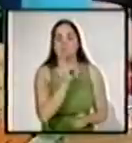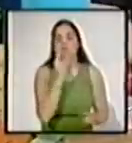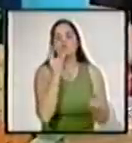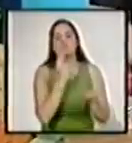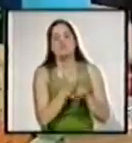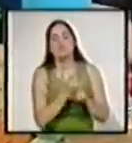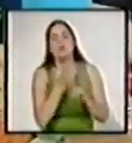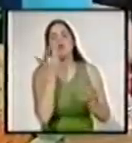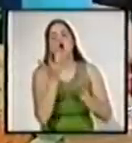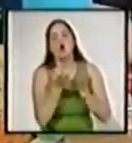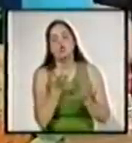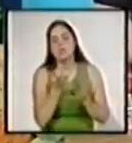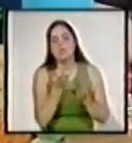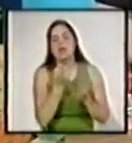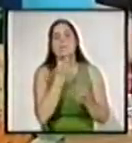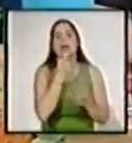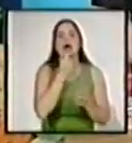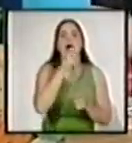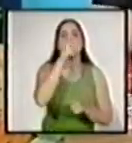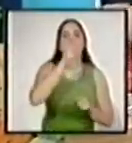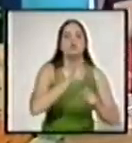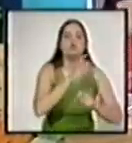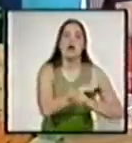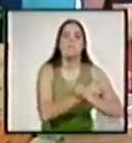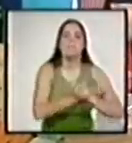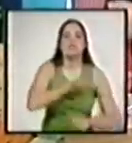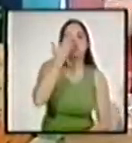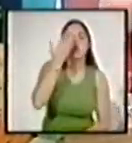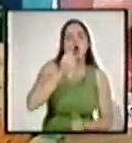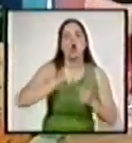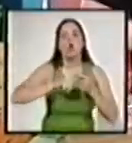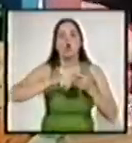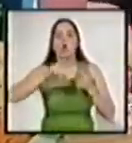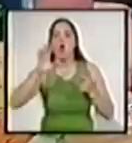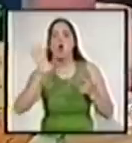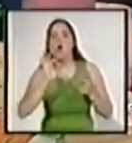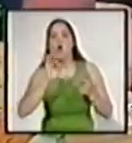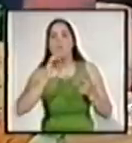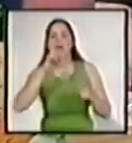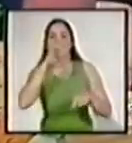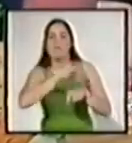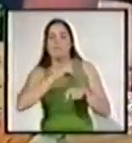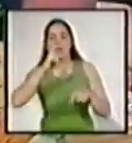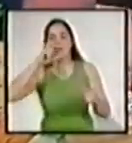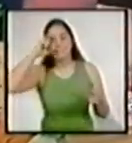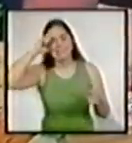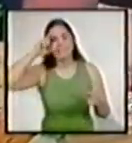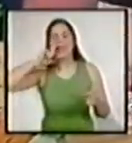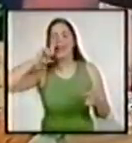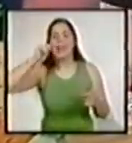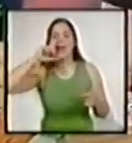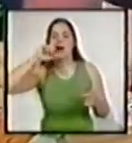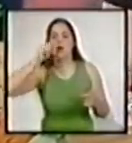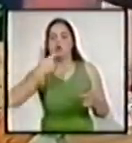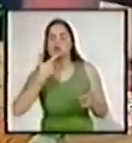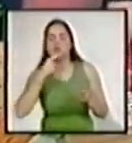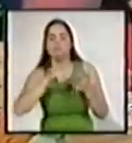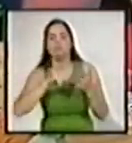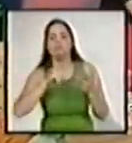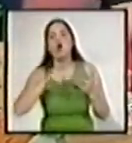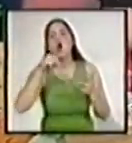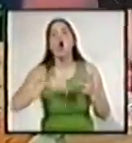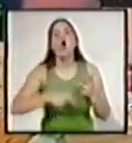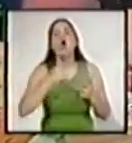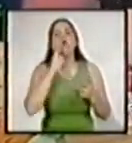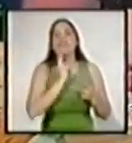comida para, qué sé yo, hipertensos, para celíacos. Hoy nos damos el gustito porque se acerca el fin de semana. Y